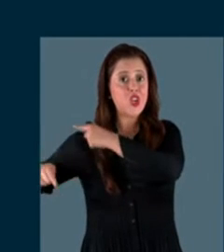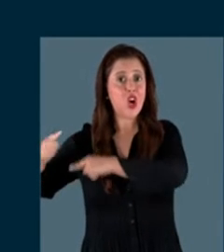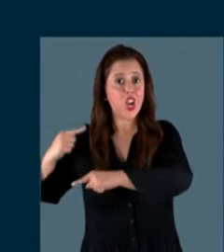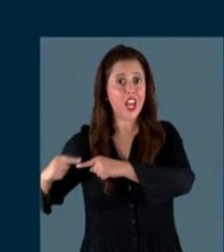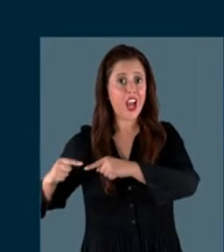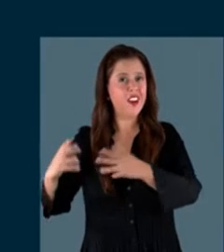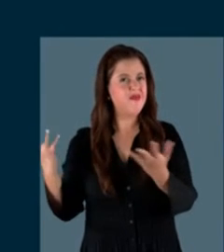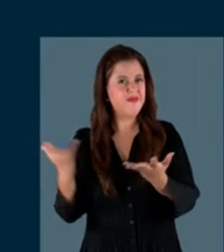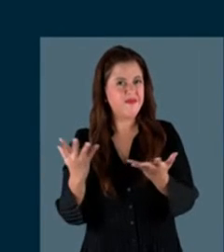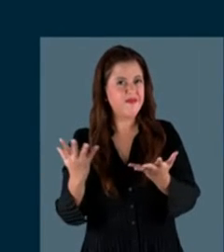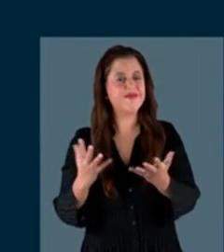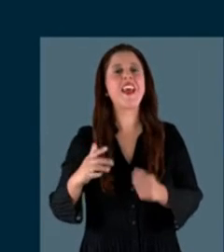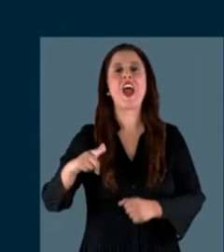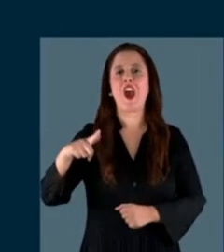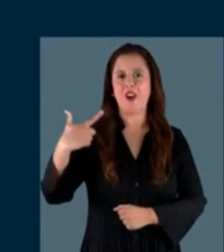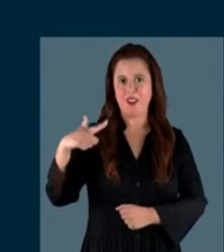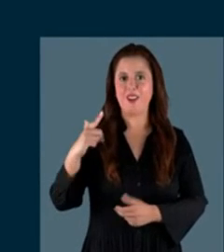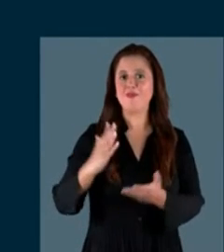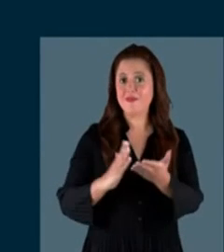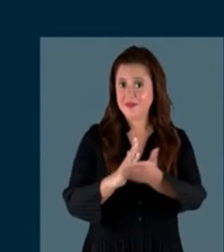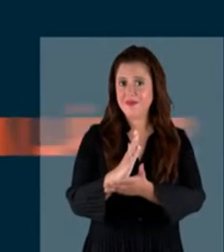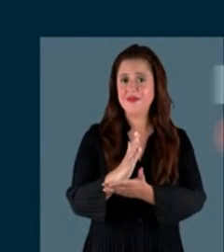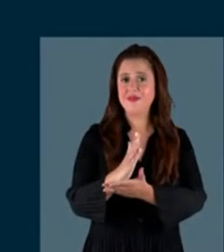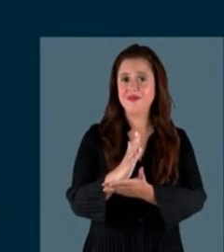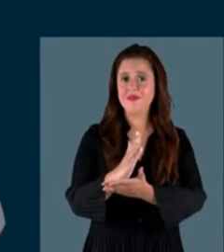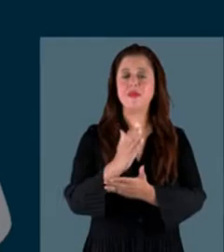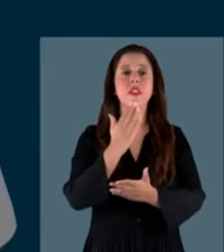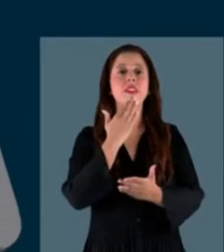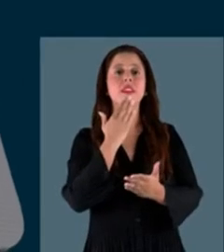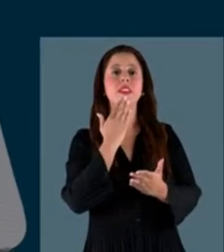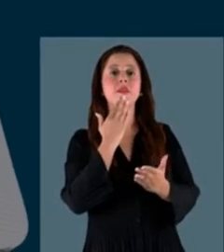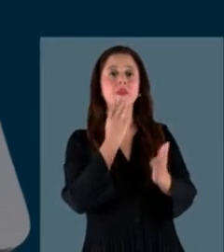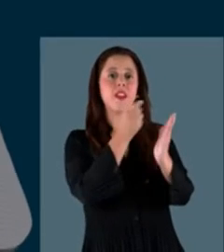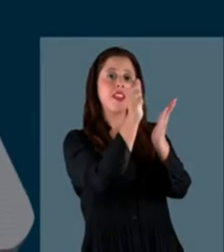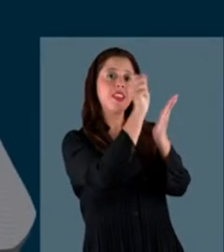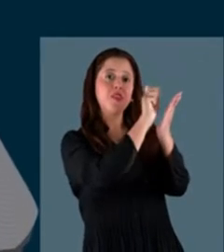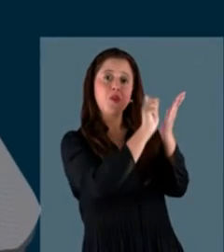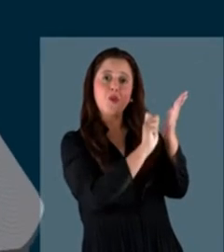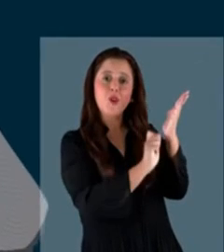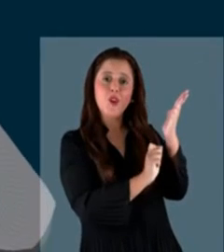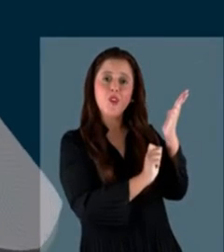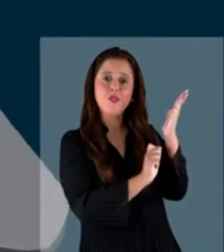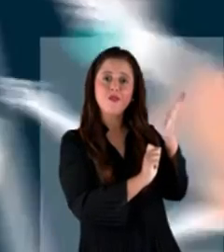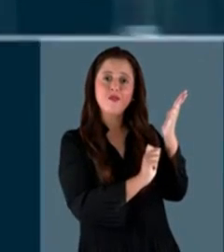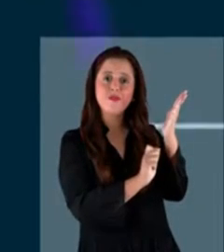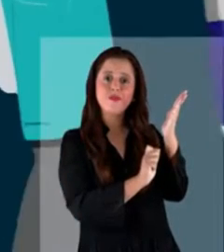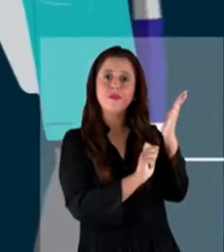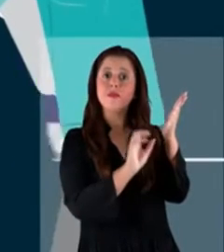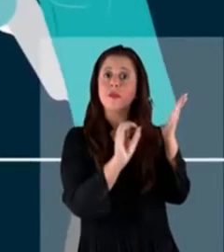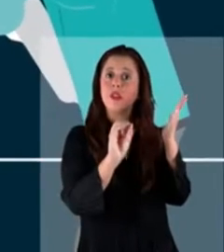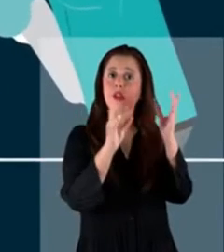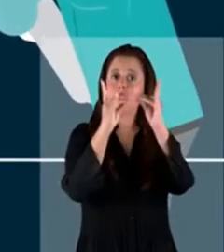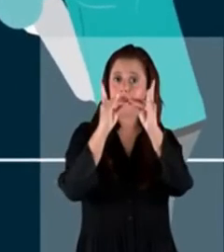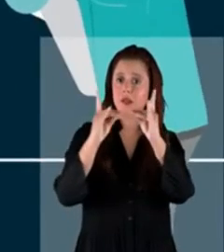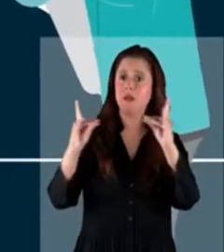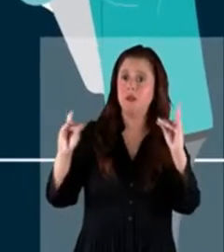Las elecciones municipales en Chile ya están entrando en tierra derecha. Y en particular estas tienen una importante